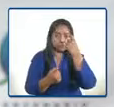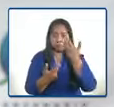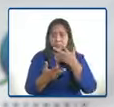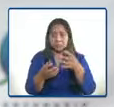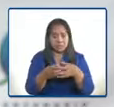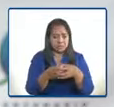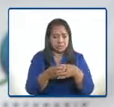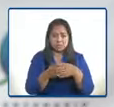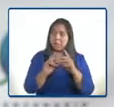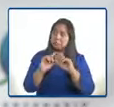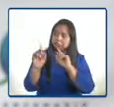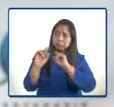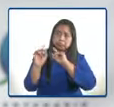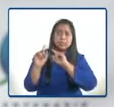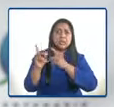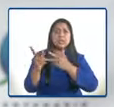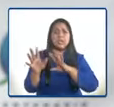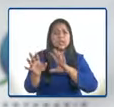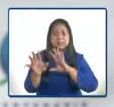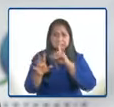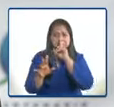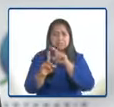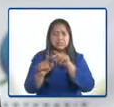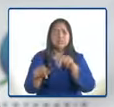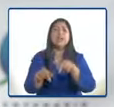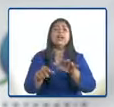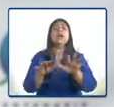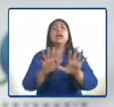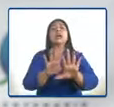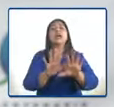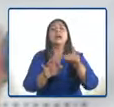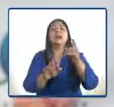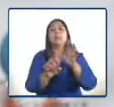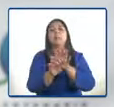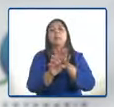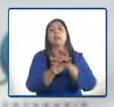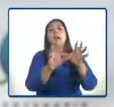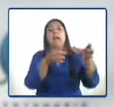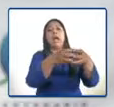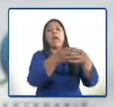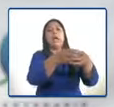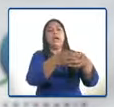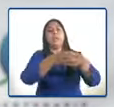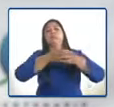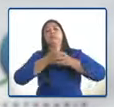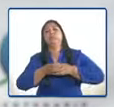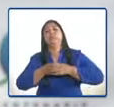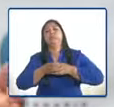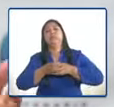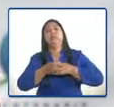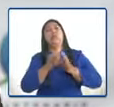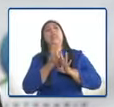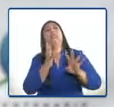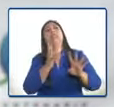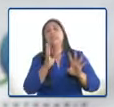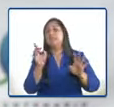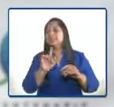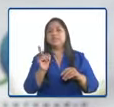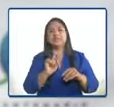ya guatemaltecos que están saliendo, pero no queremos que vengan y que se junten y que otra vez estén afuera. Los estamos haciendo